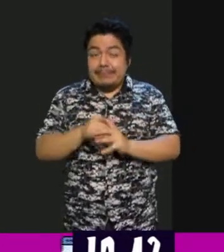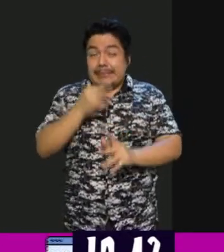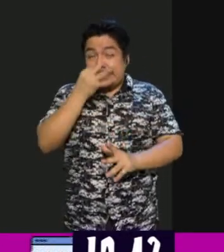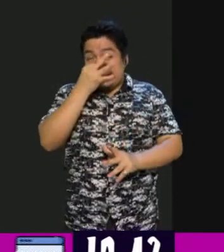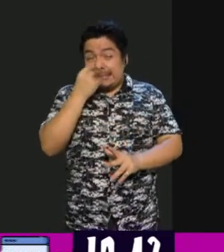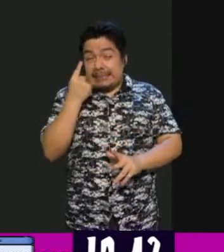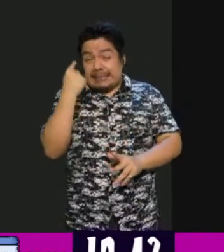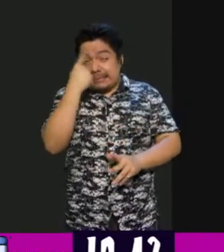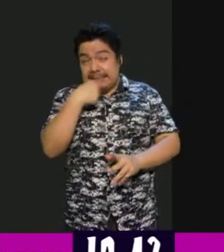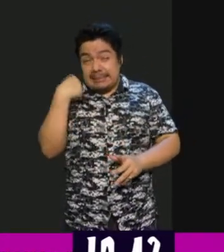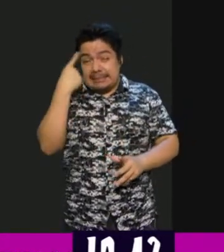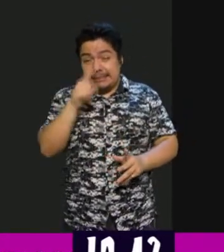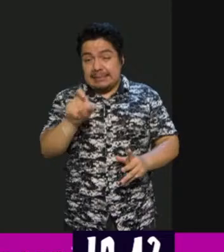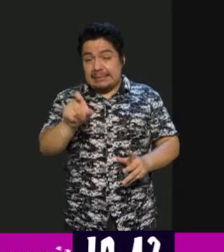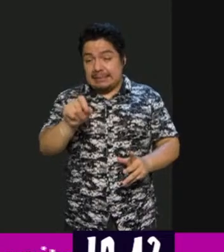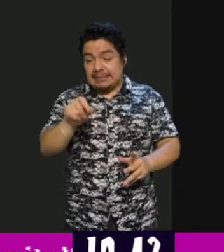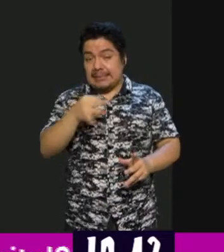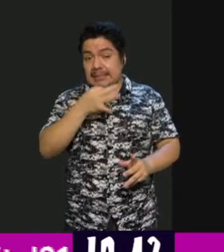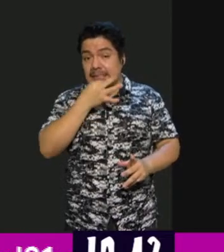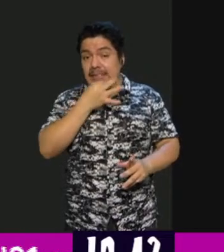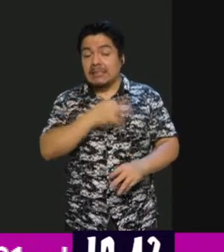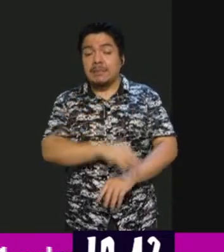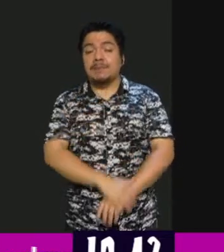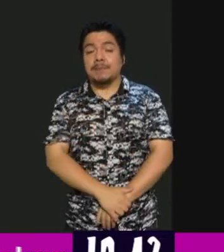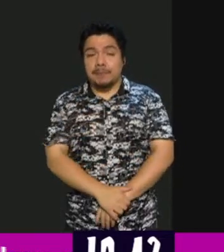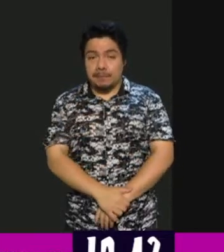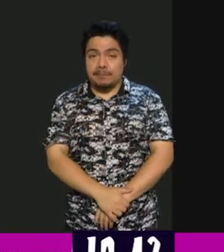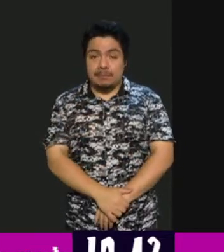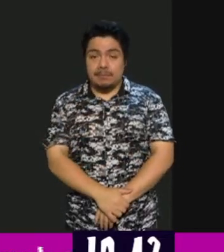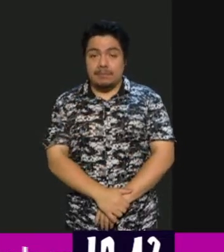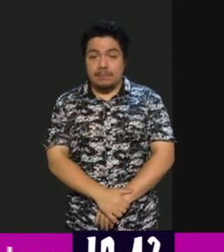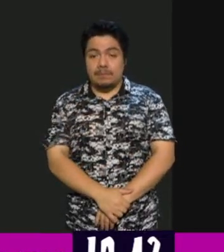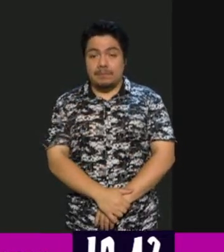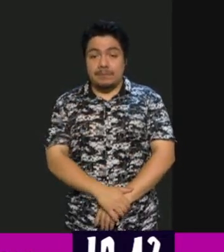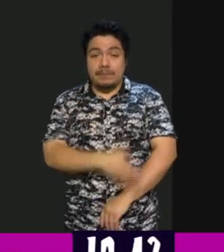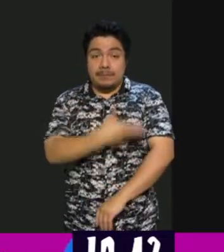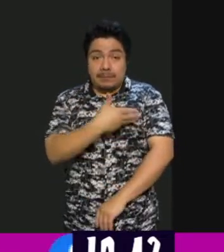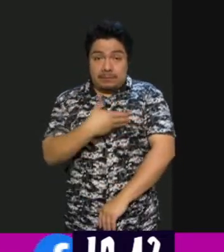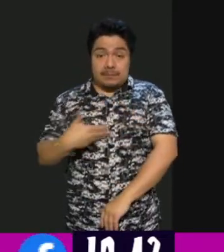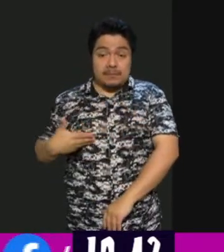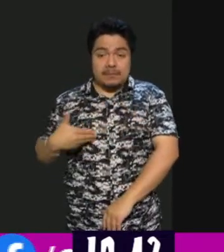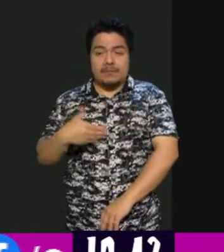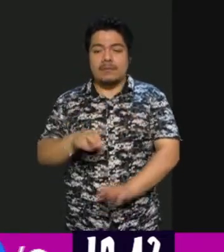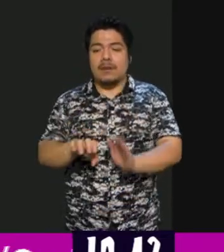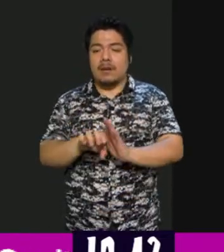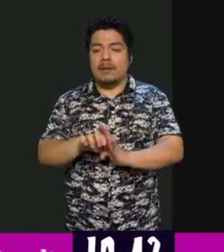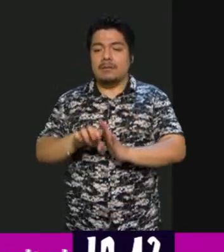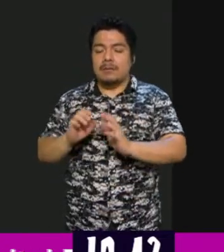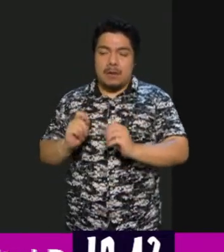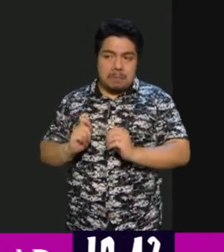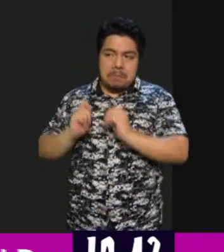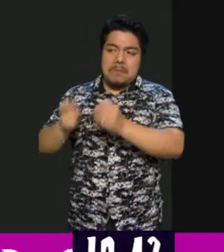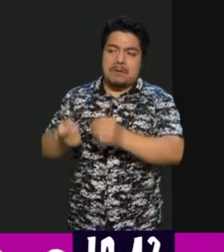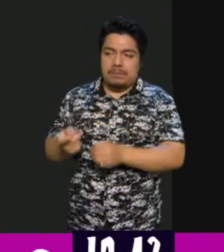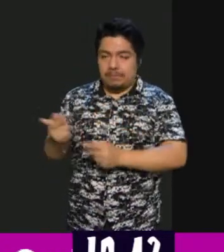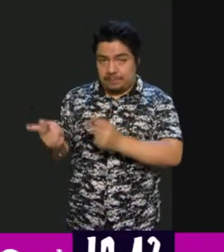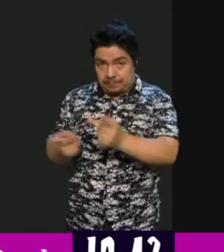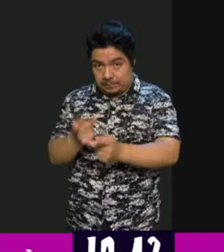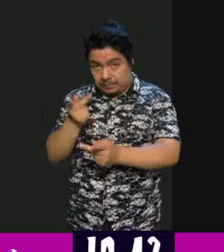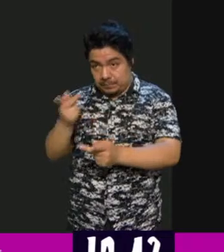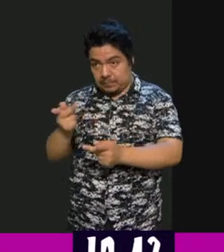hora 20 minutos. El presidente, pues cuando se le lanza la bola o la pregunta, digamos,